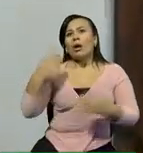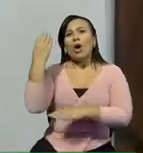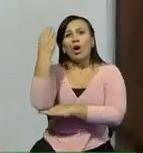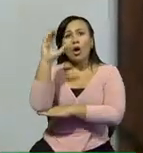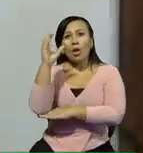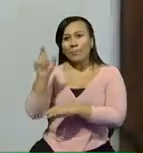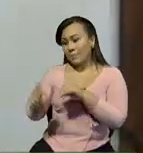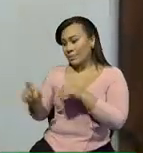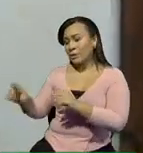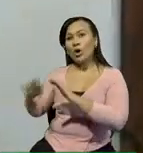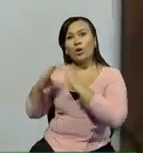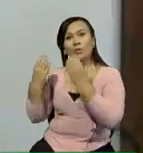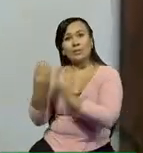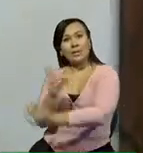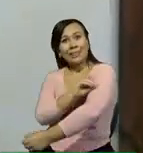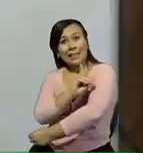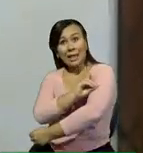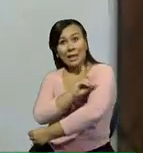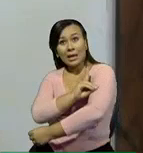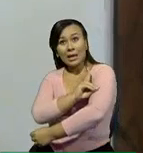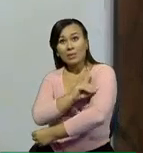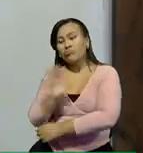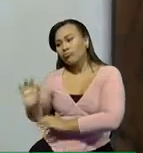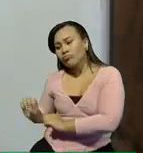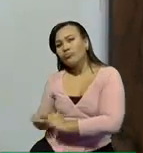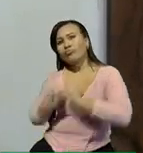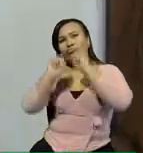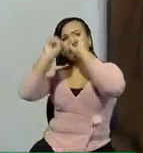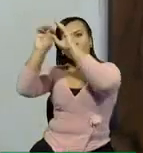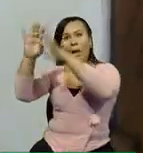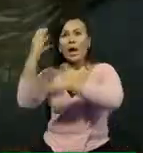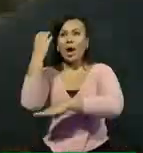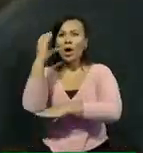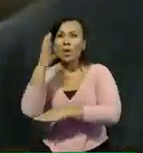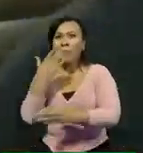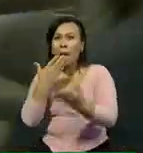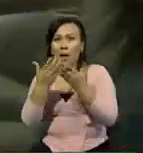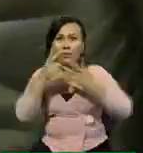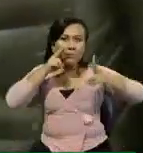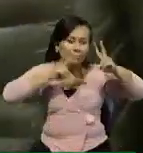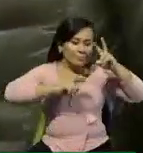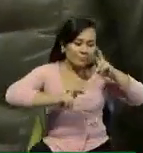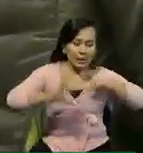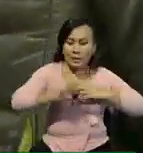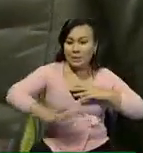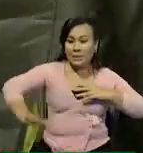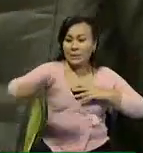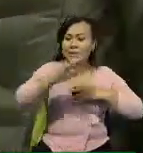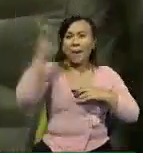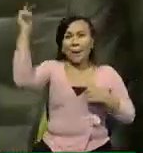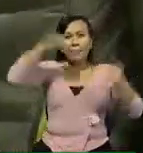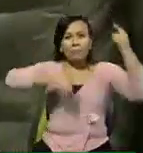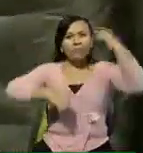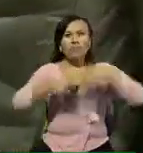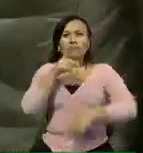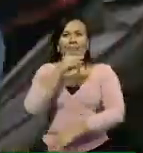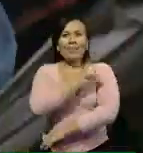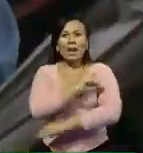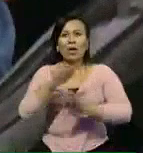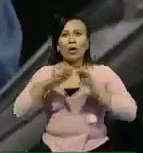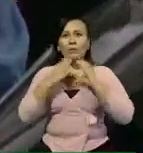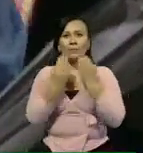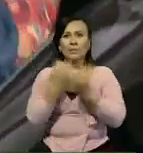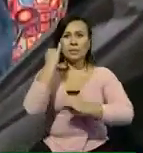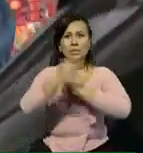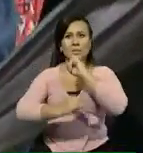Estamos esperando esa confirmación por escrito de la delegación colombiana ante la OEA. La primera visita del equipo especial de la CIDH llegará a nuestro